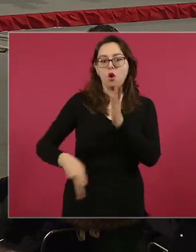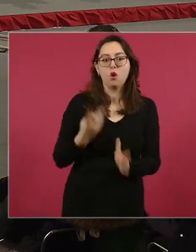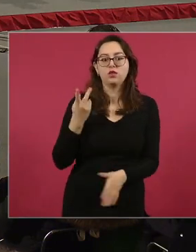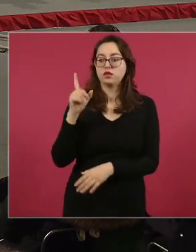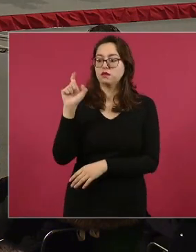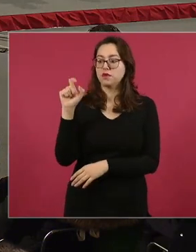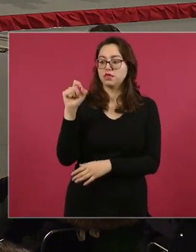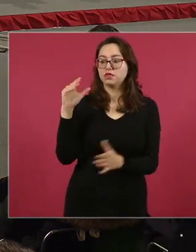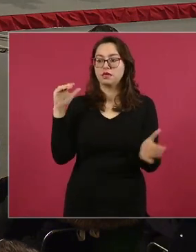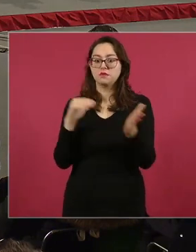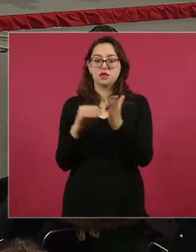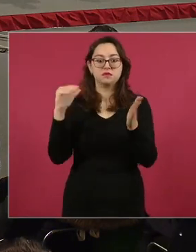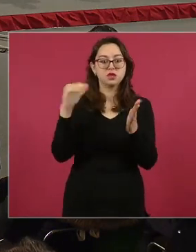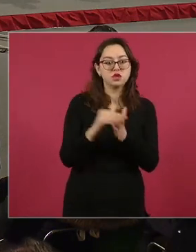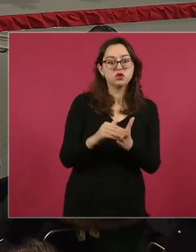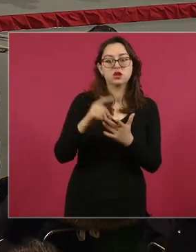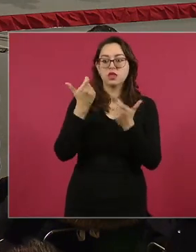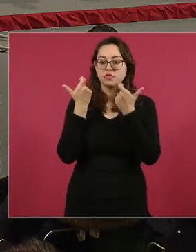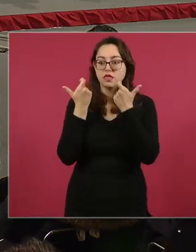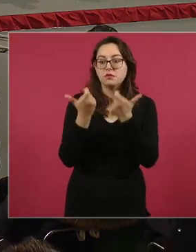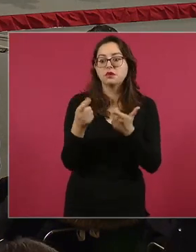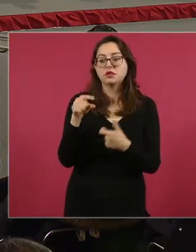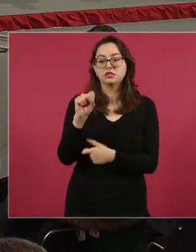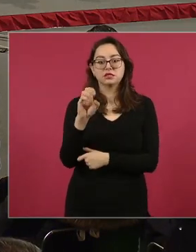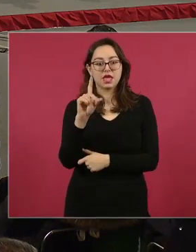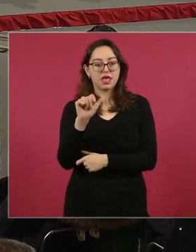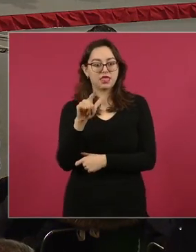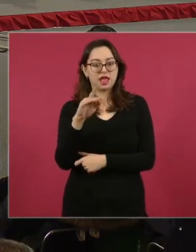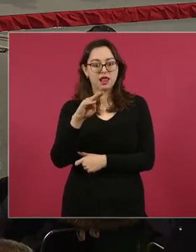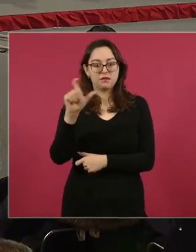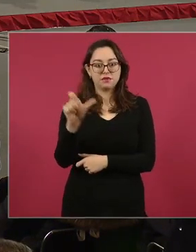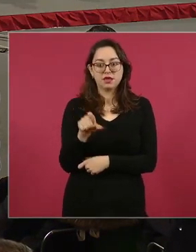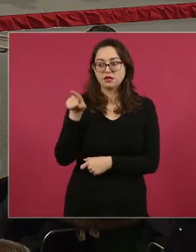el presidente López Obrador para garantizar la seguridad.